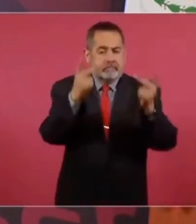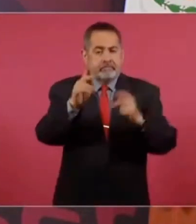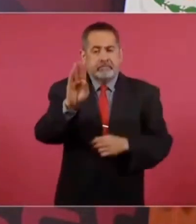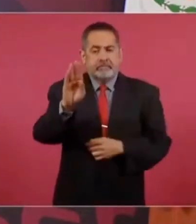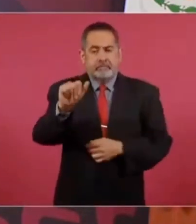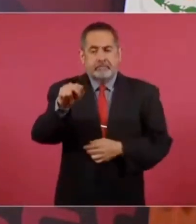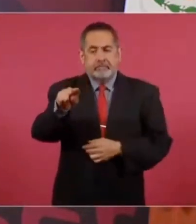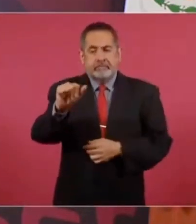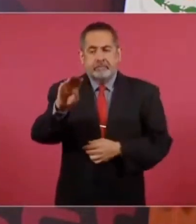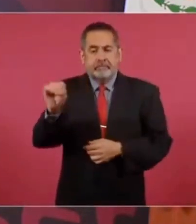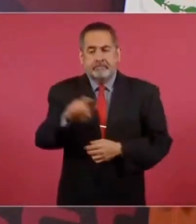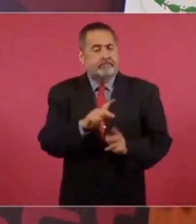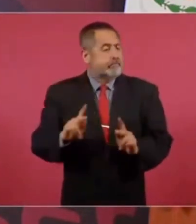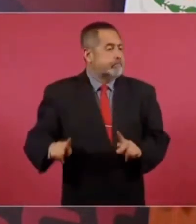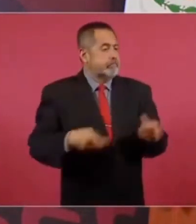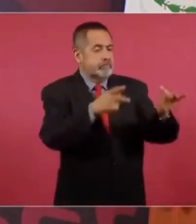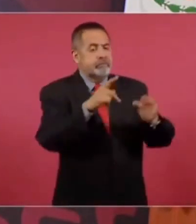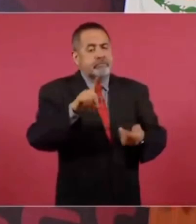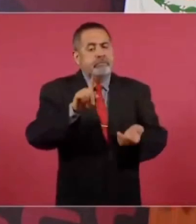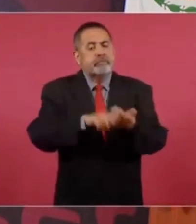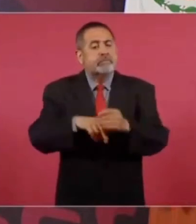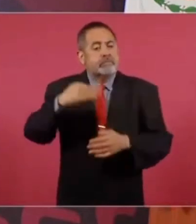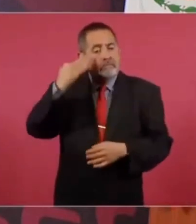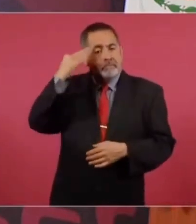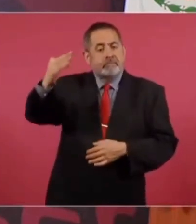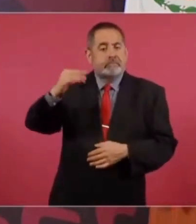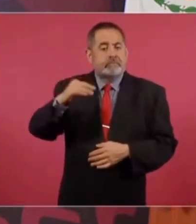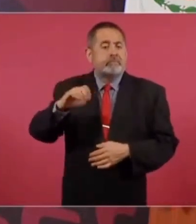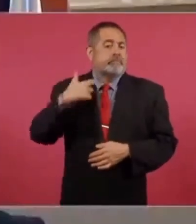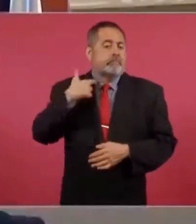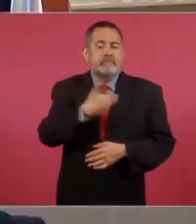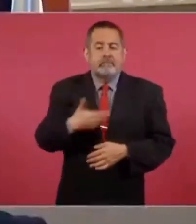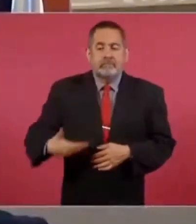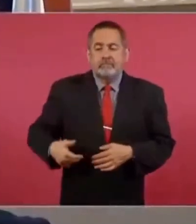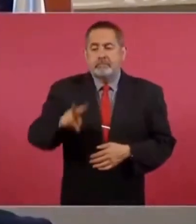Banamex en el gobierno de Fox.